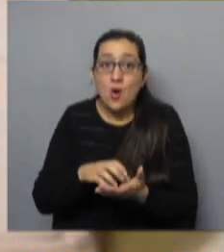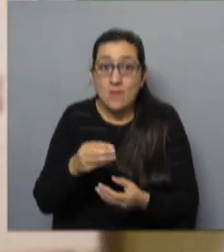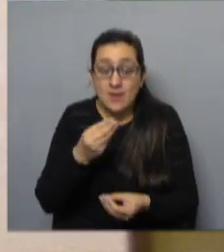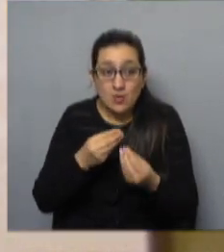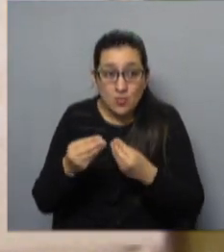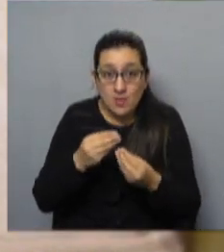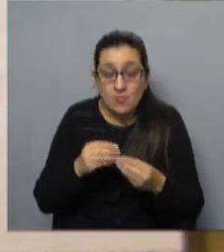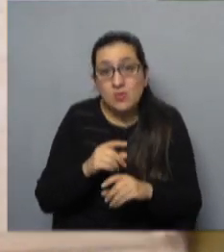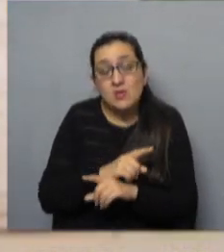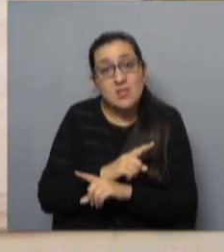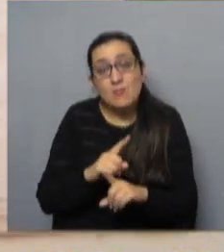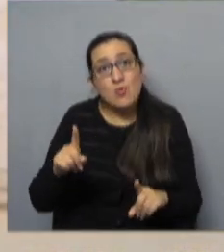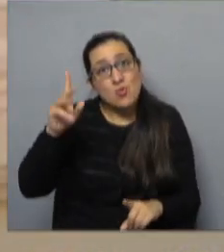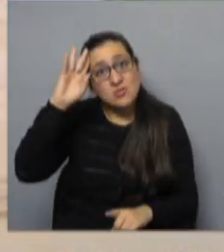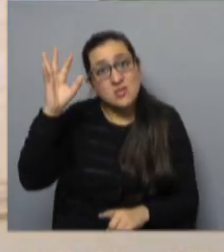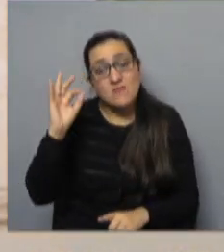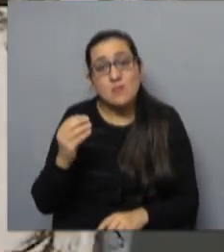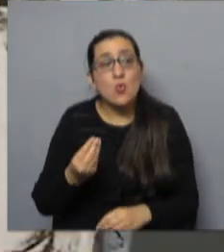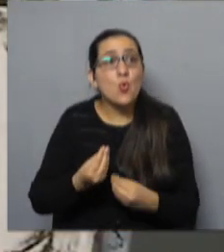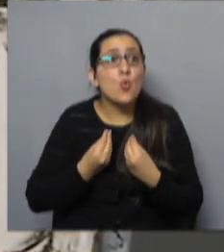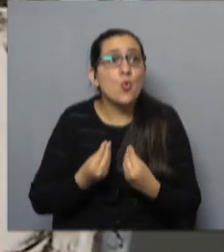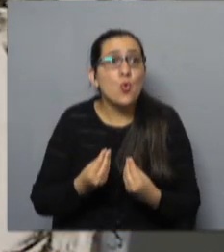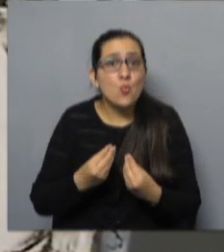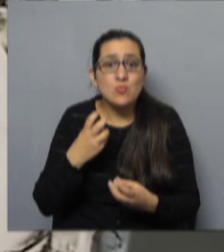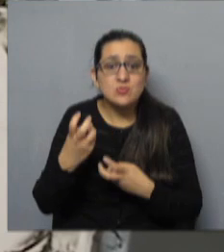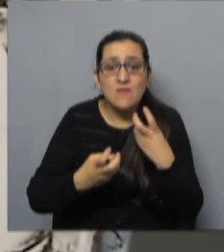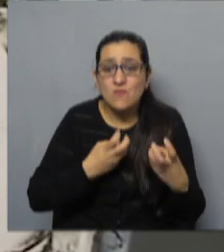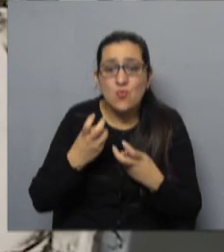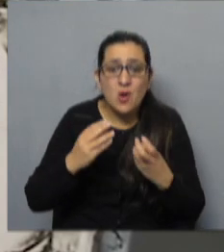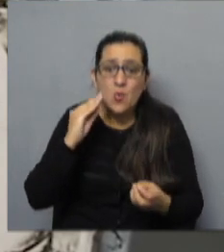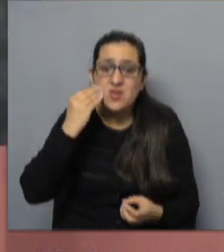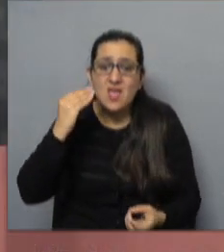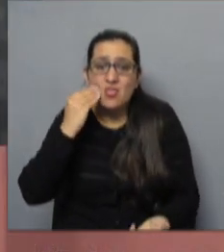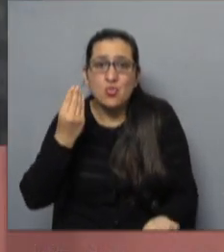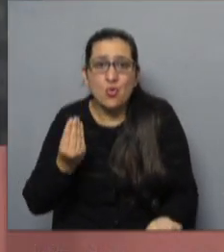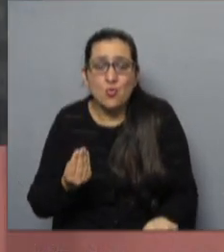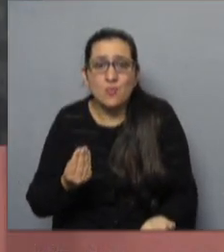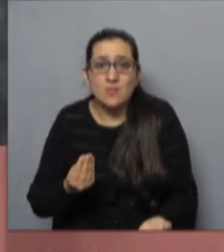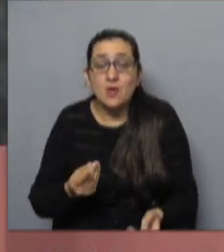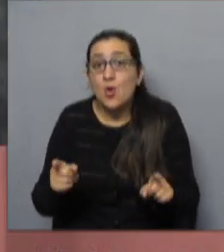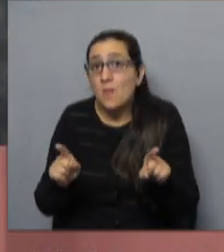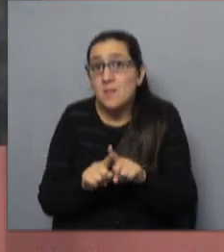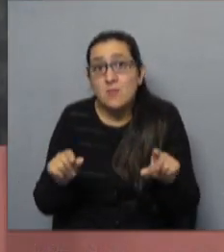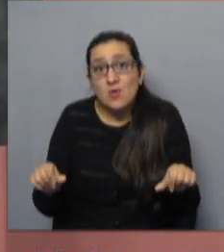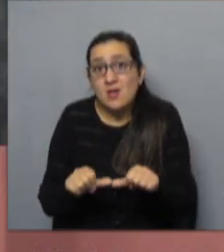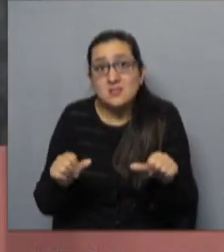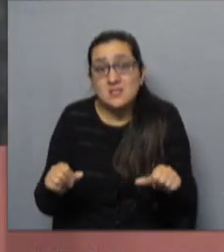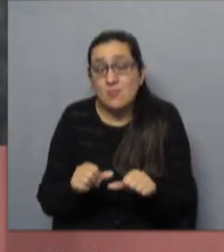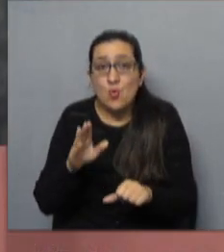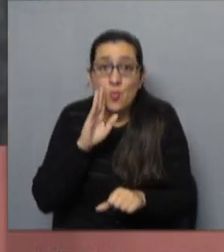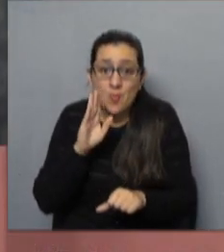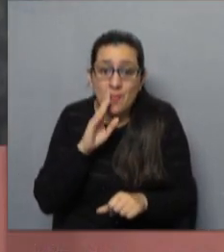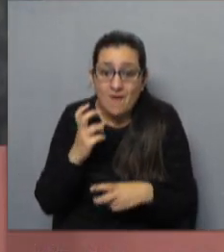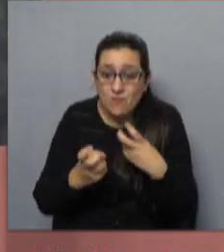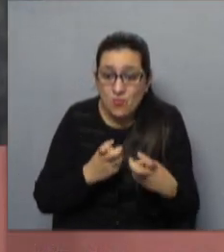porque tampoco sabíamos cómo se busca un nieto. Entonces, lo mismo que hacíamos como madres,